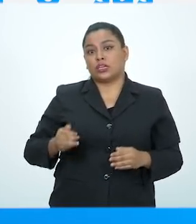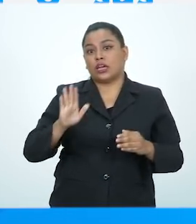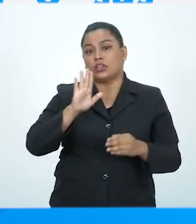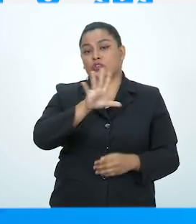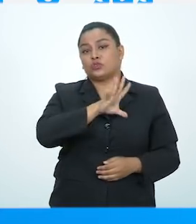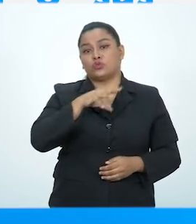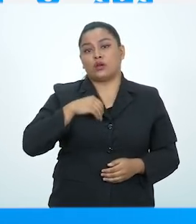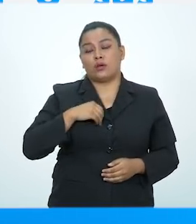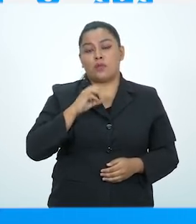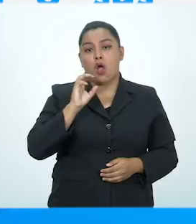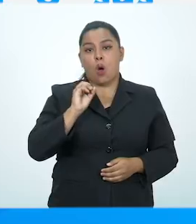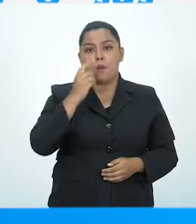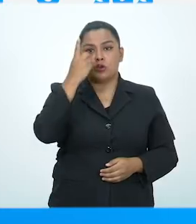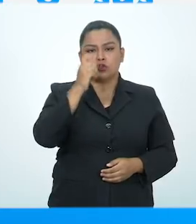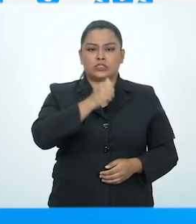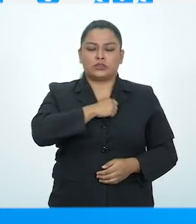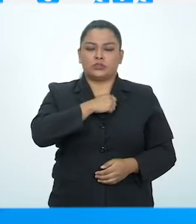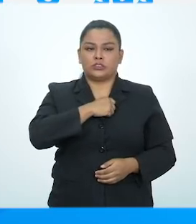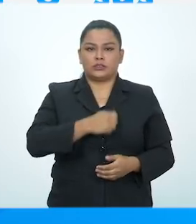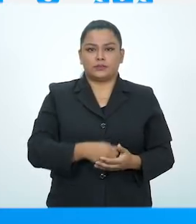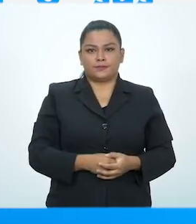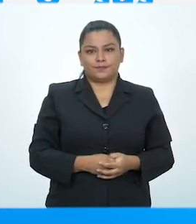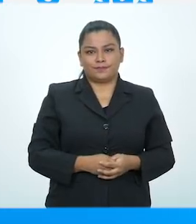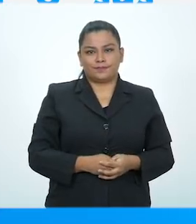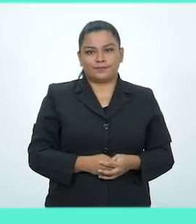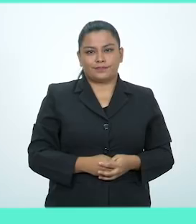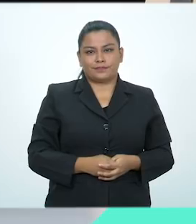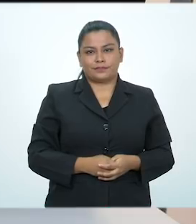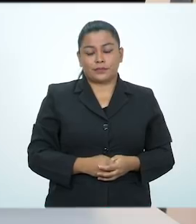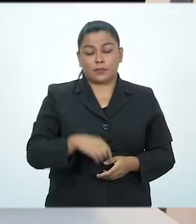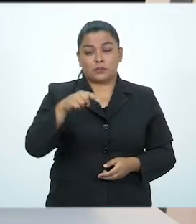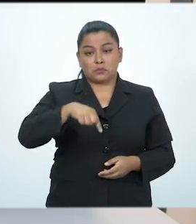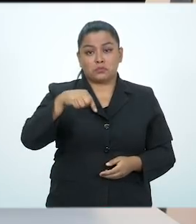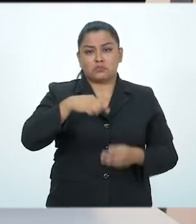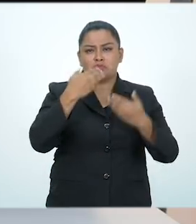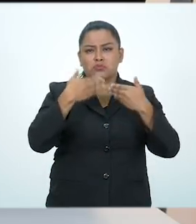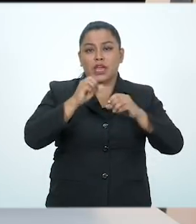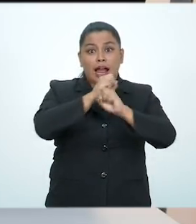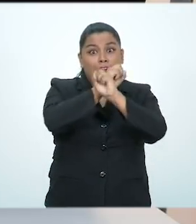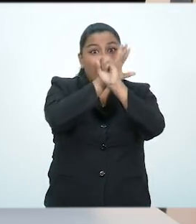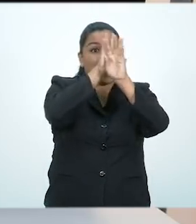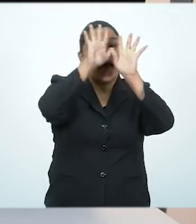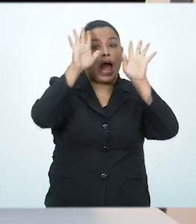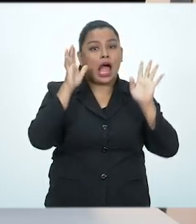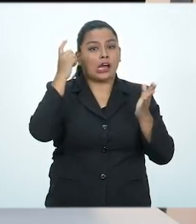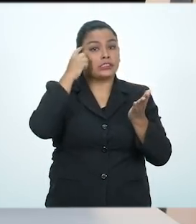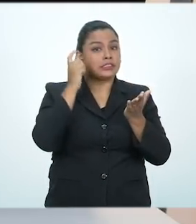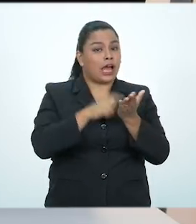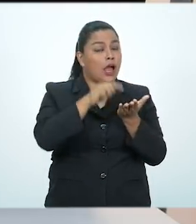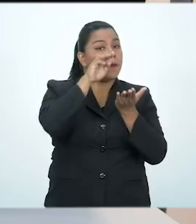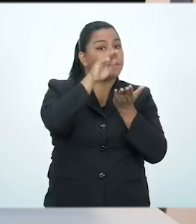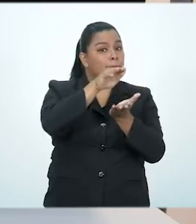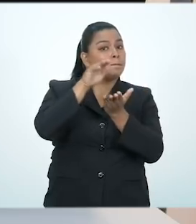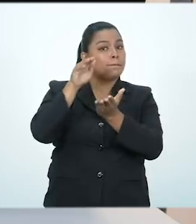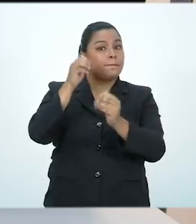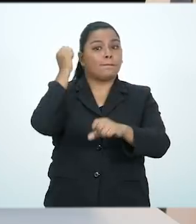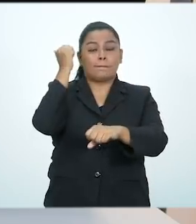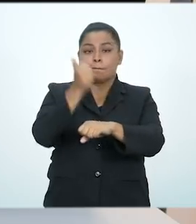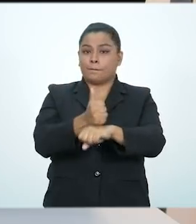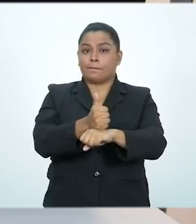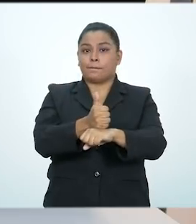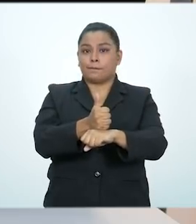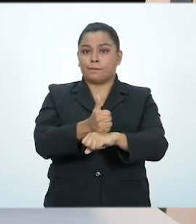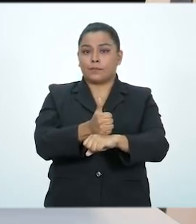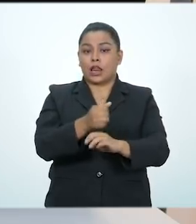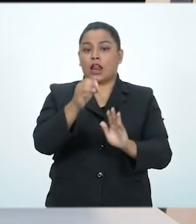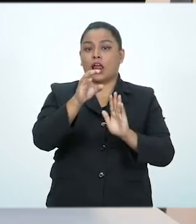y sus familias o sus responsables. Ahora que tenemos claro que las pruebas de unidad se